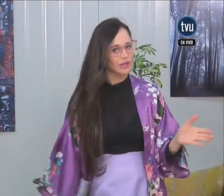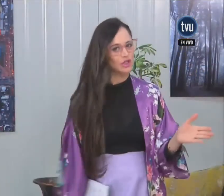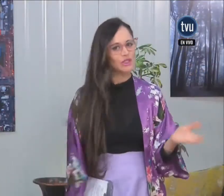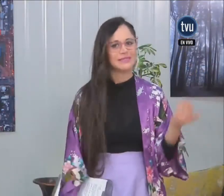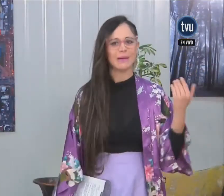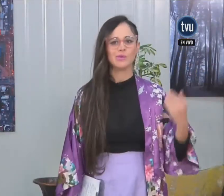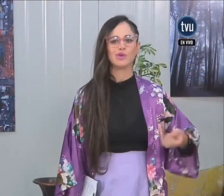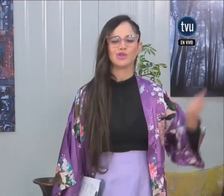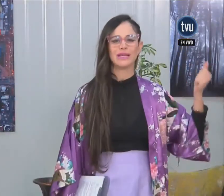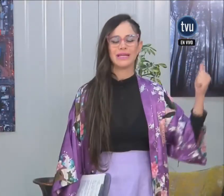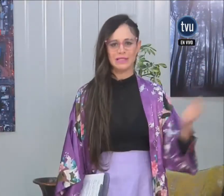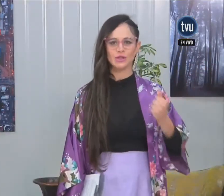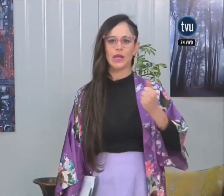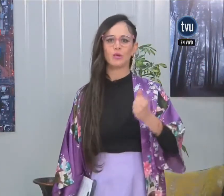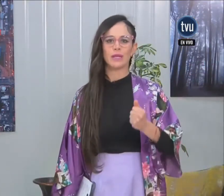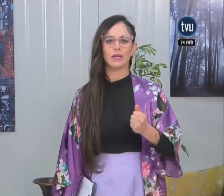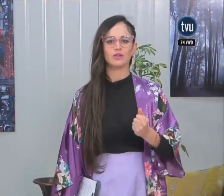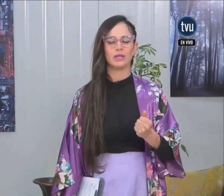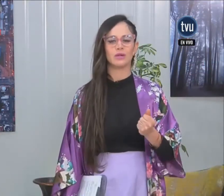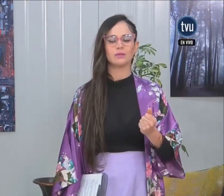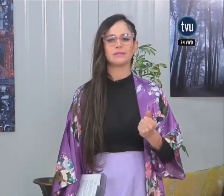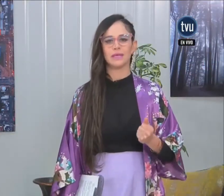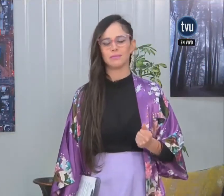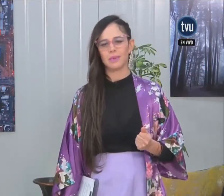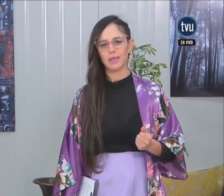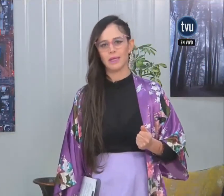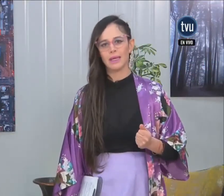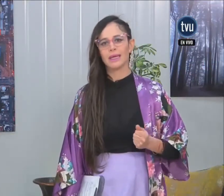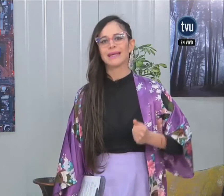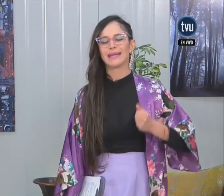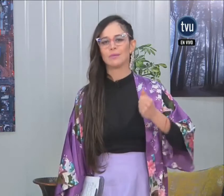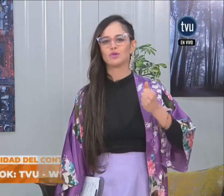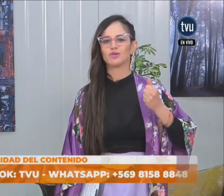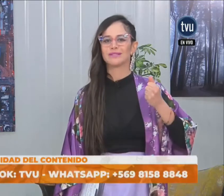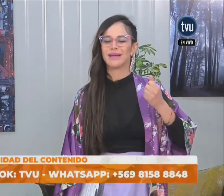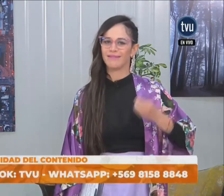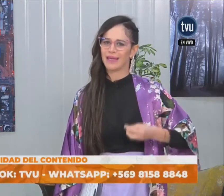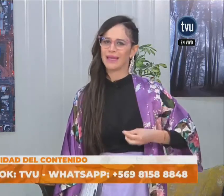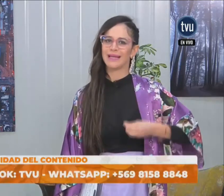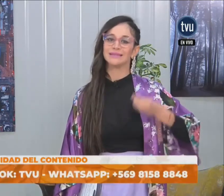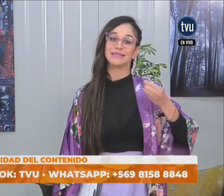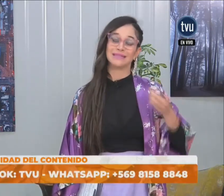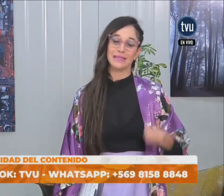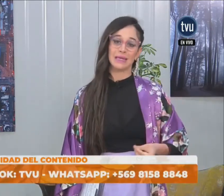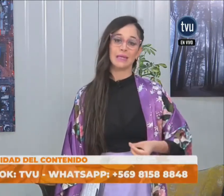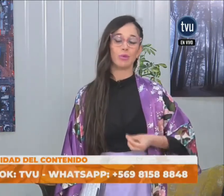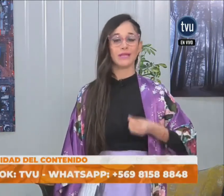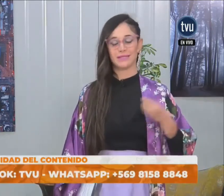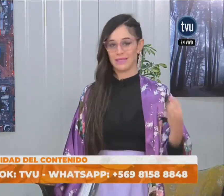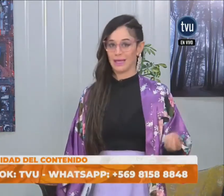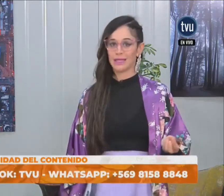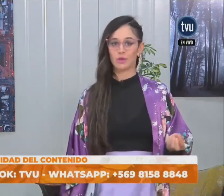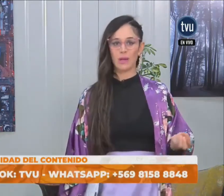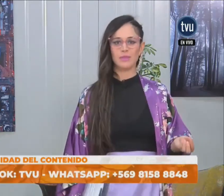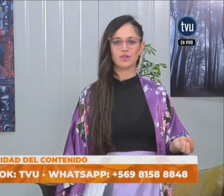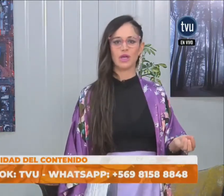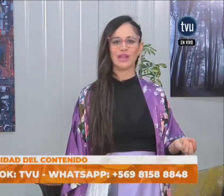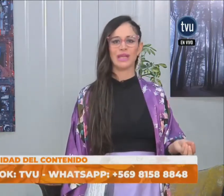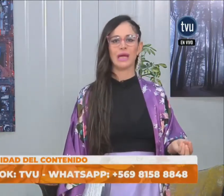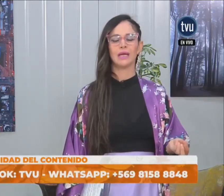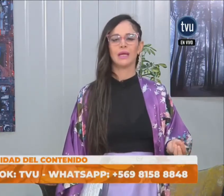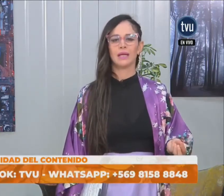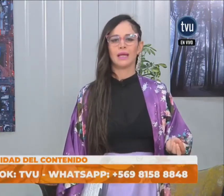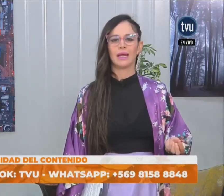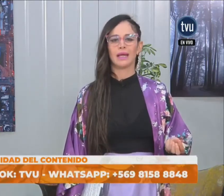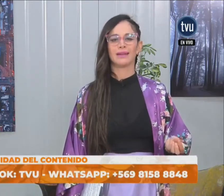Muy bien, entonces damos inicio a la comunidad del contenido. Siempre queremos saber, entender y poder enseñarle a todas las personas